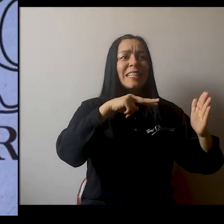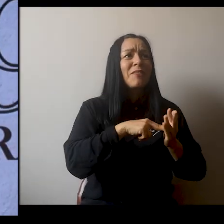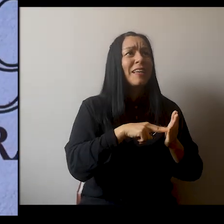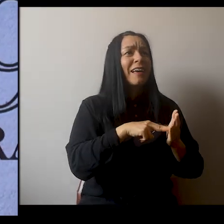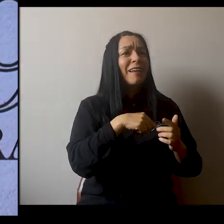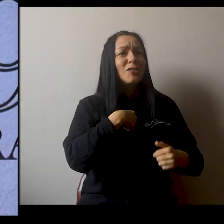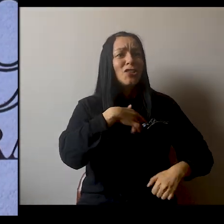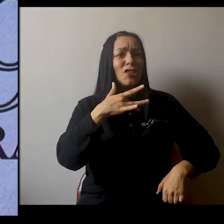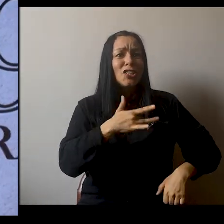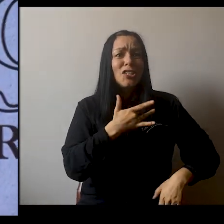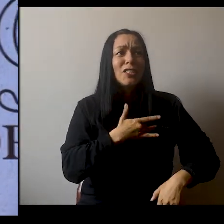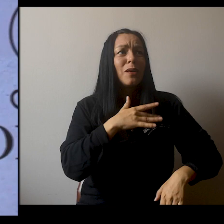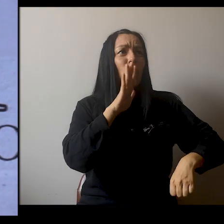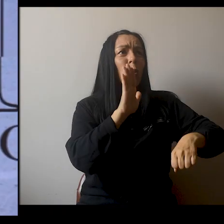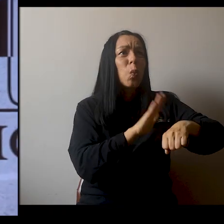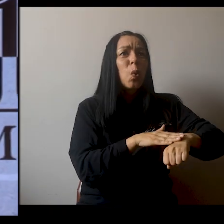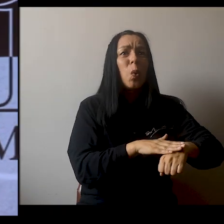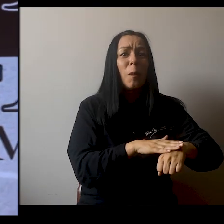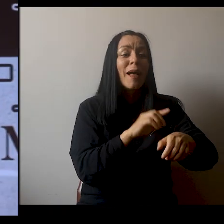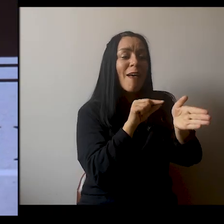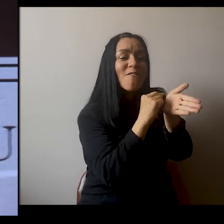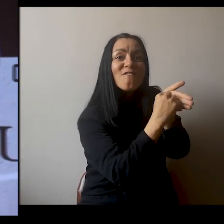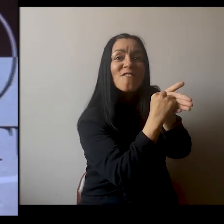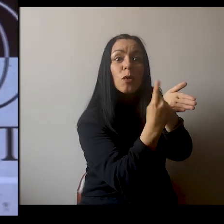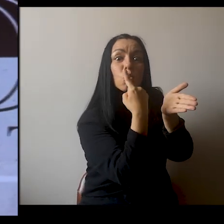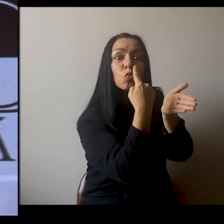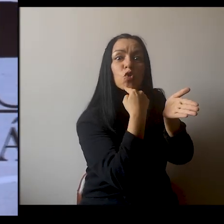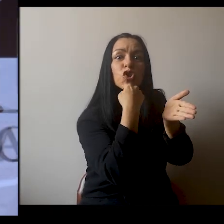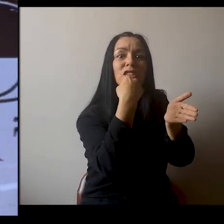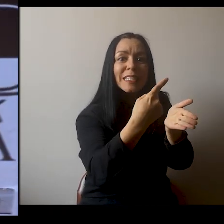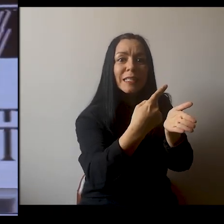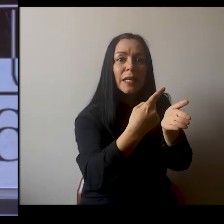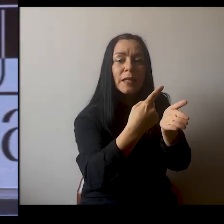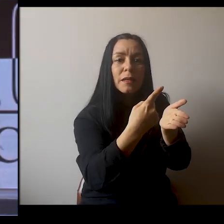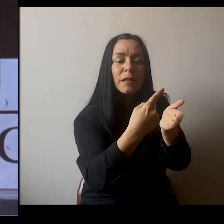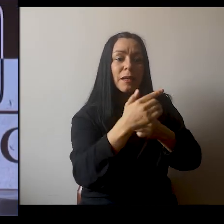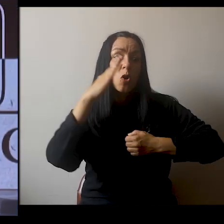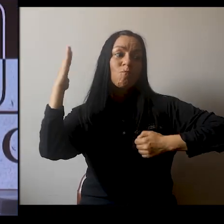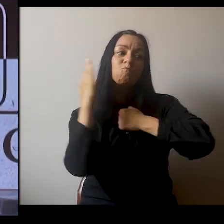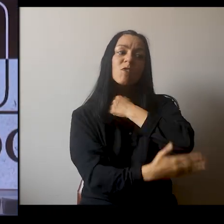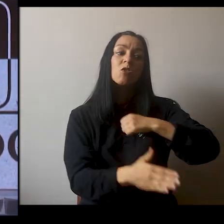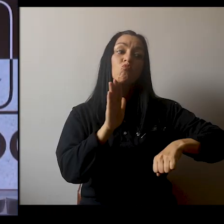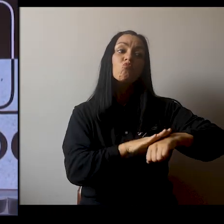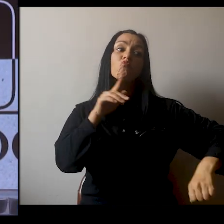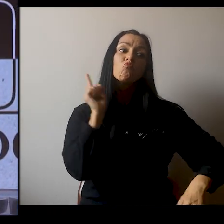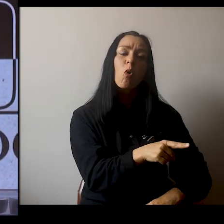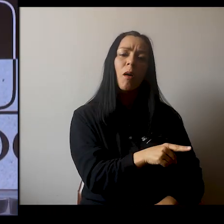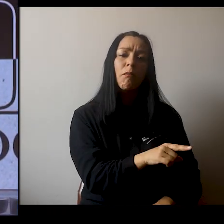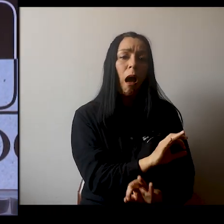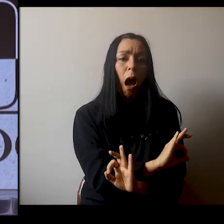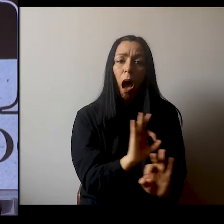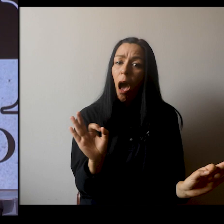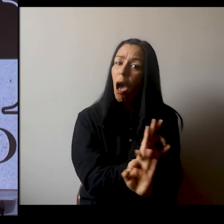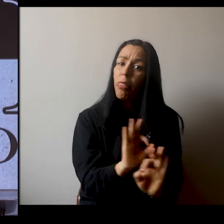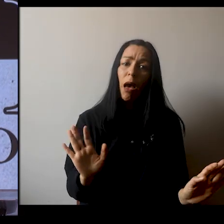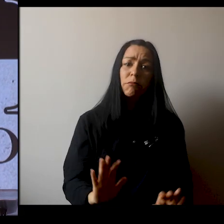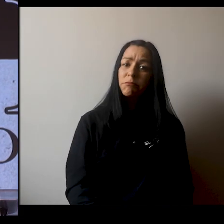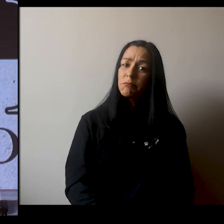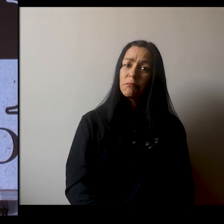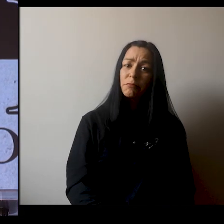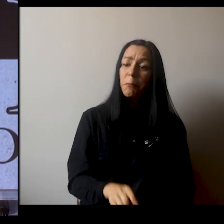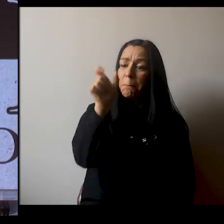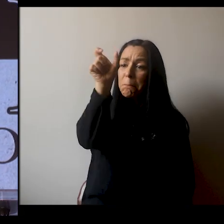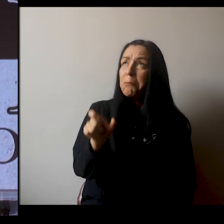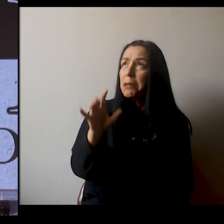las puertas a la culpabilidad. Por eso el versículo 1 dice: ninguna condenación, ninguna